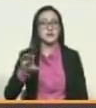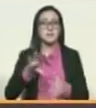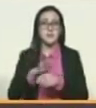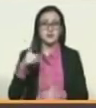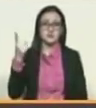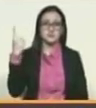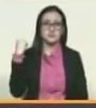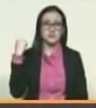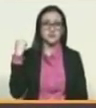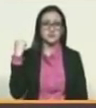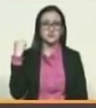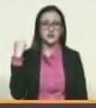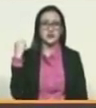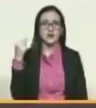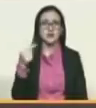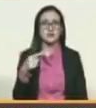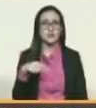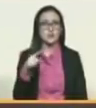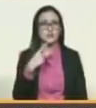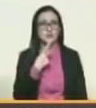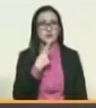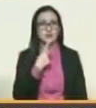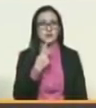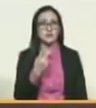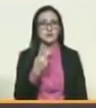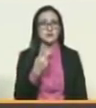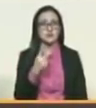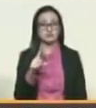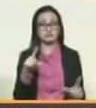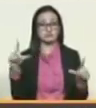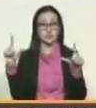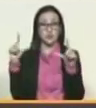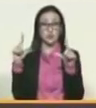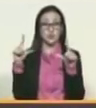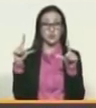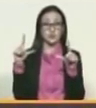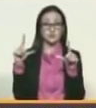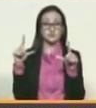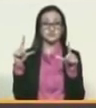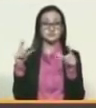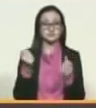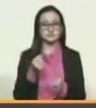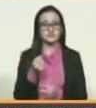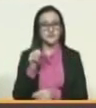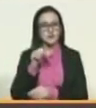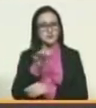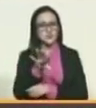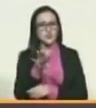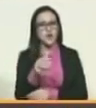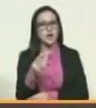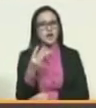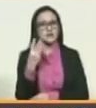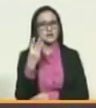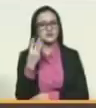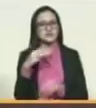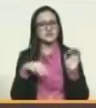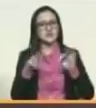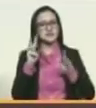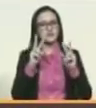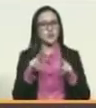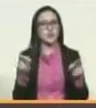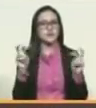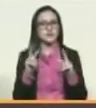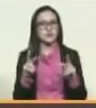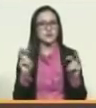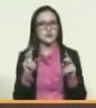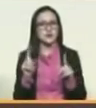pasado, cuando usted declaró en la pantalla, con las láminas que habían proyectadas, se hablaba de 13 auditorías y en un principio se